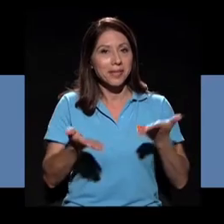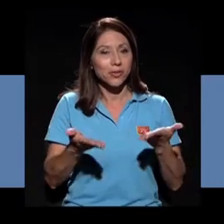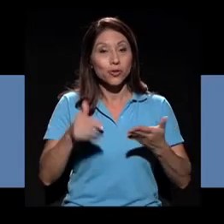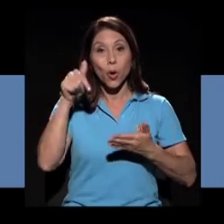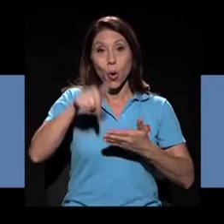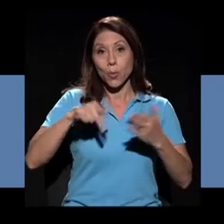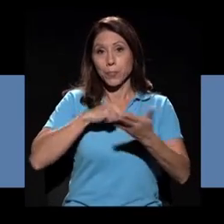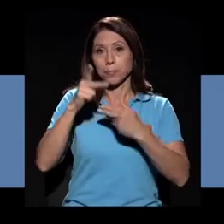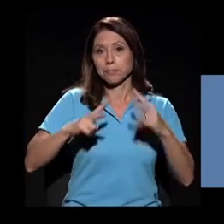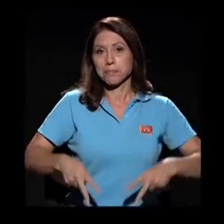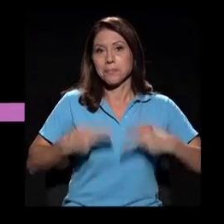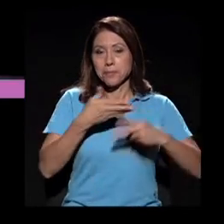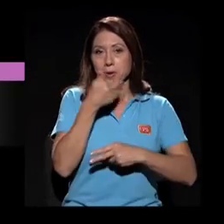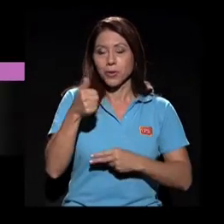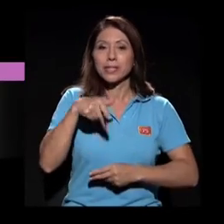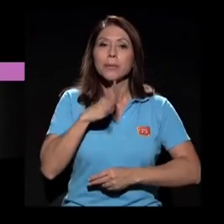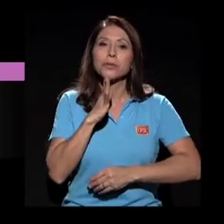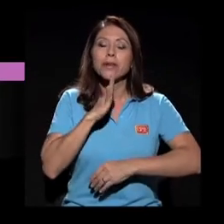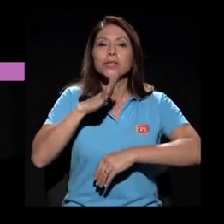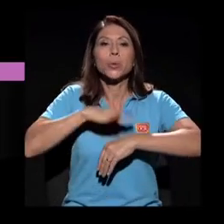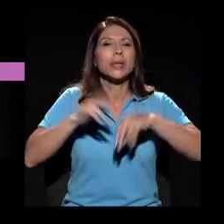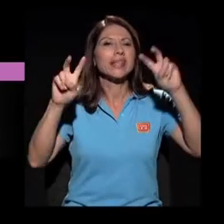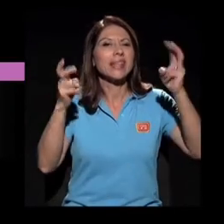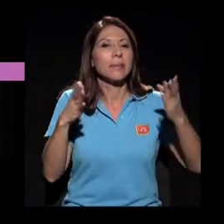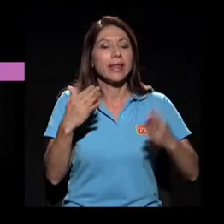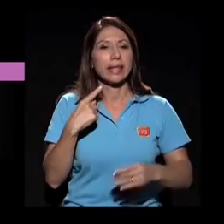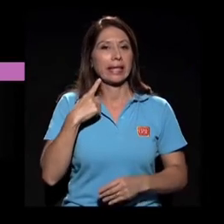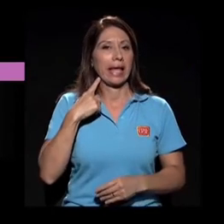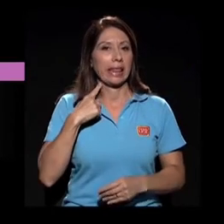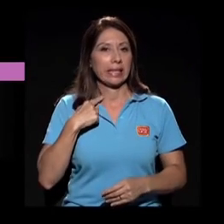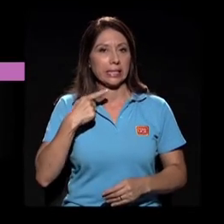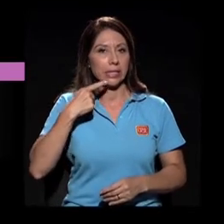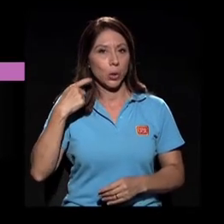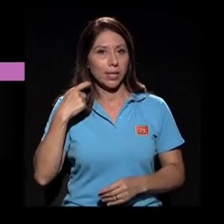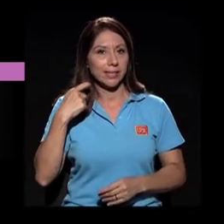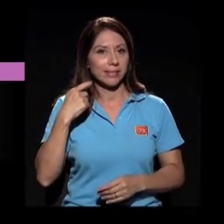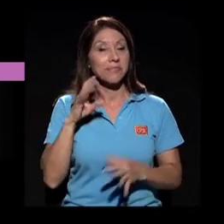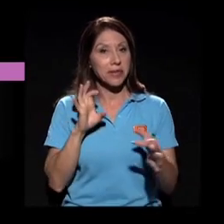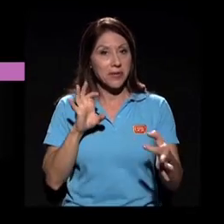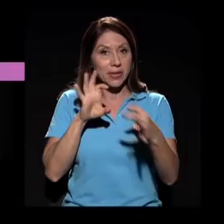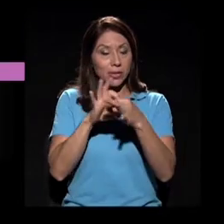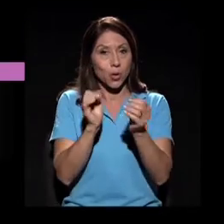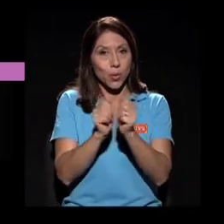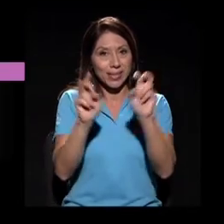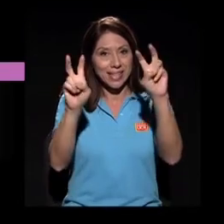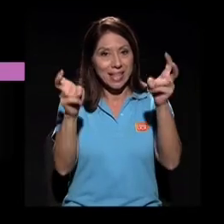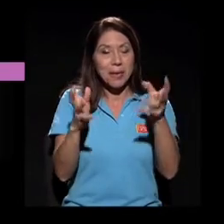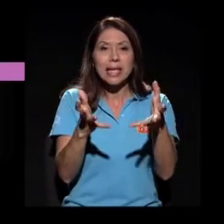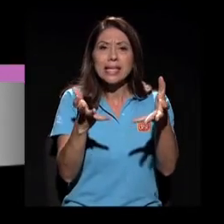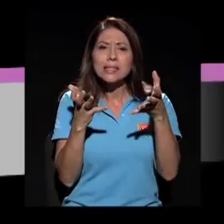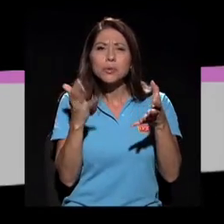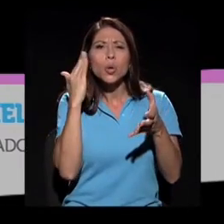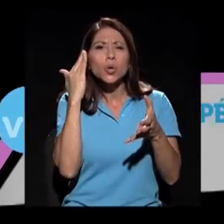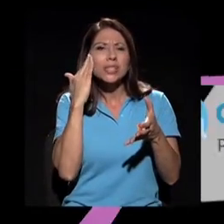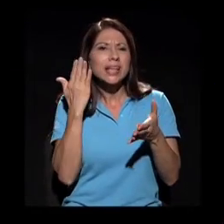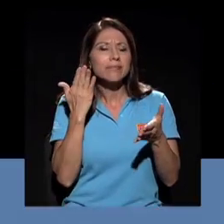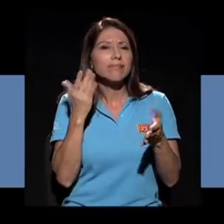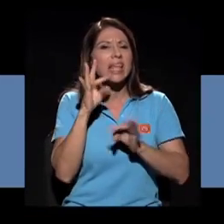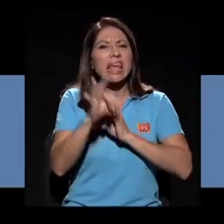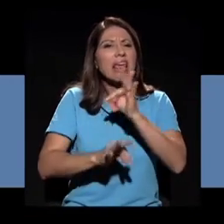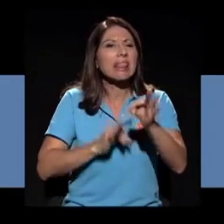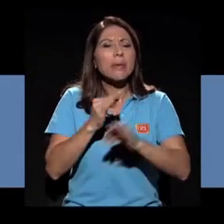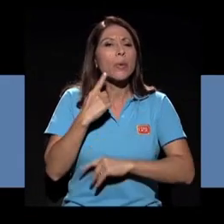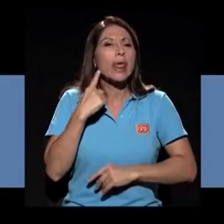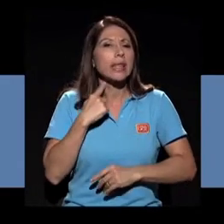Bienvenidos. Hoy en Vivir Mejor estamos hablando acerca del tema de las adicciones. A propósito de este tema, quisimos conocer qué tipo